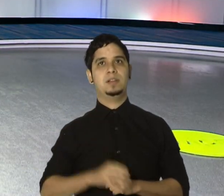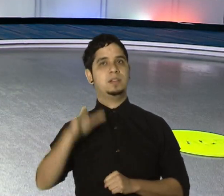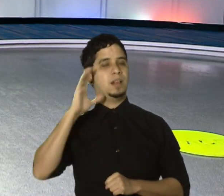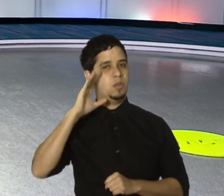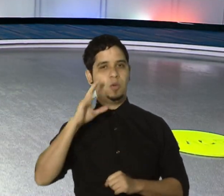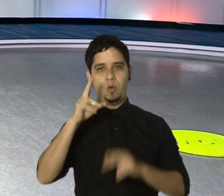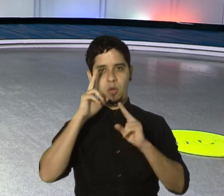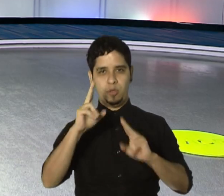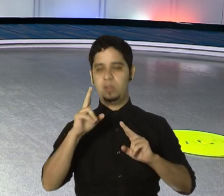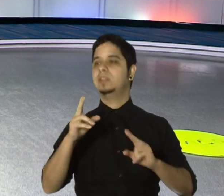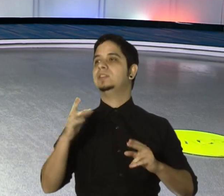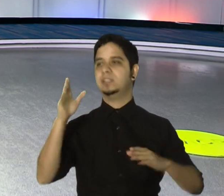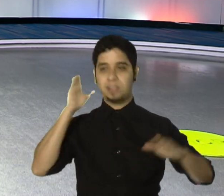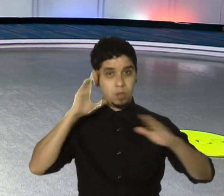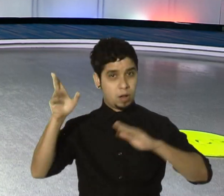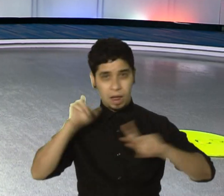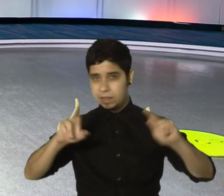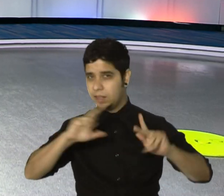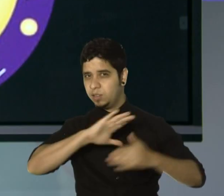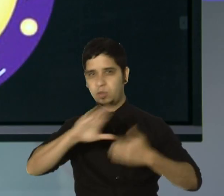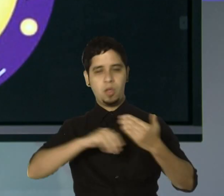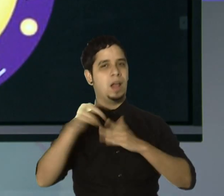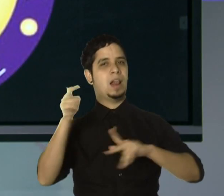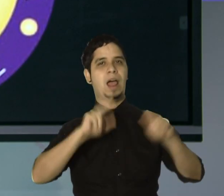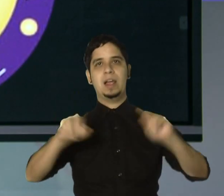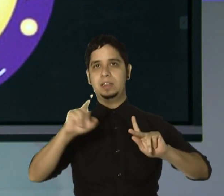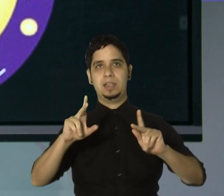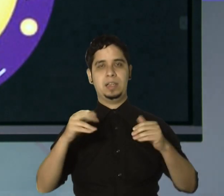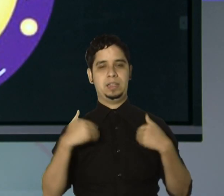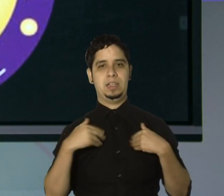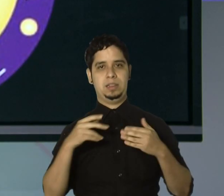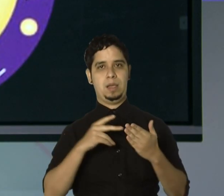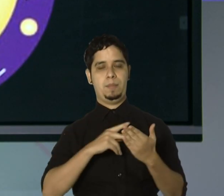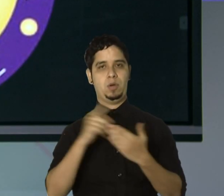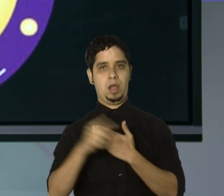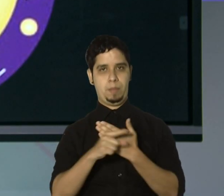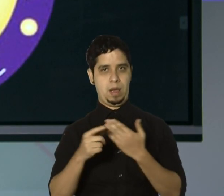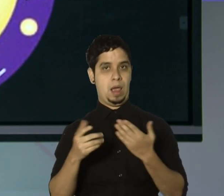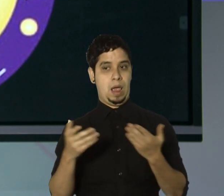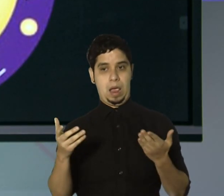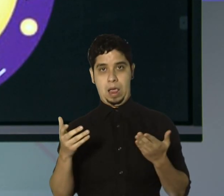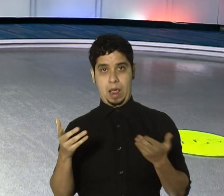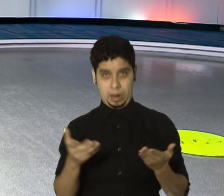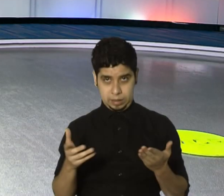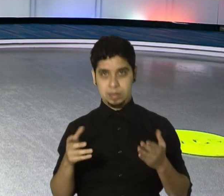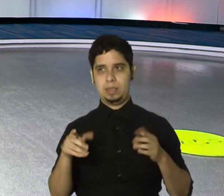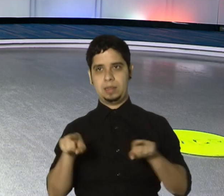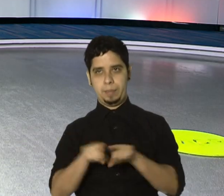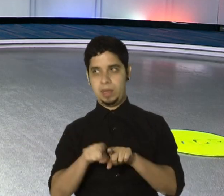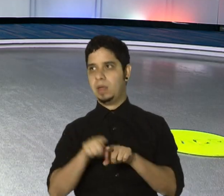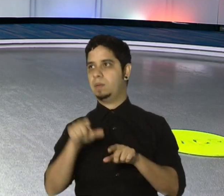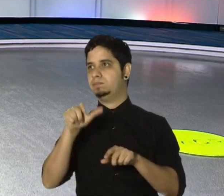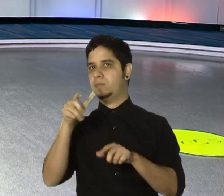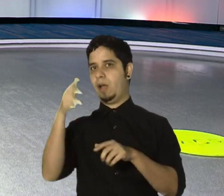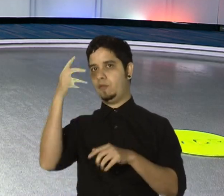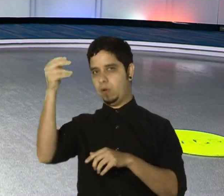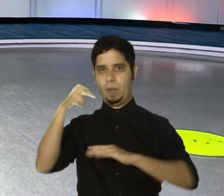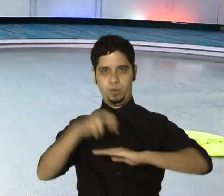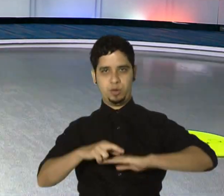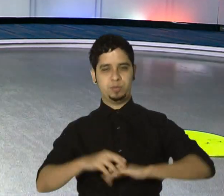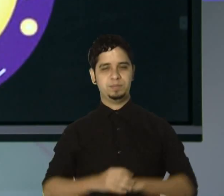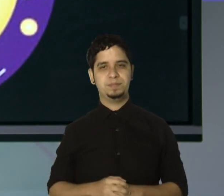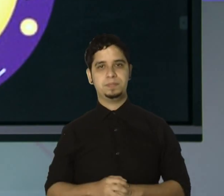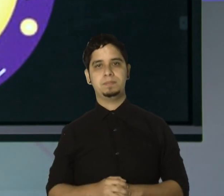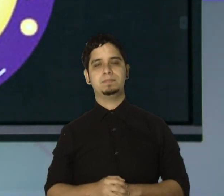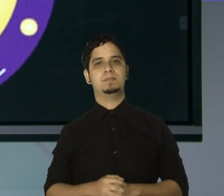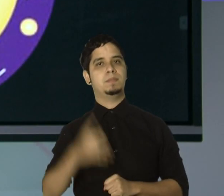un privilegio. Y saludos al país y a toda esa audiencia que tiene este programa fuera de Puerto Rico. Gracias por honrarnos con su sintonía. Para